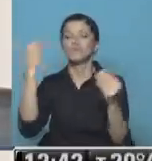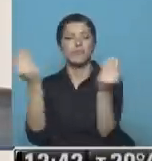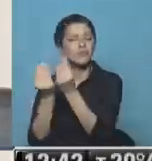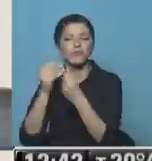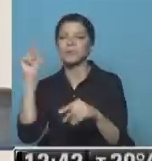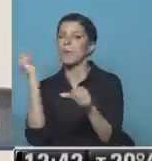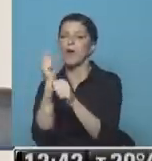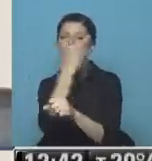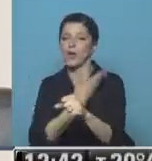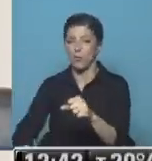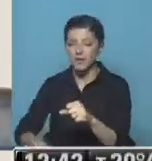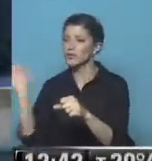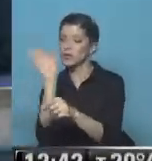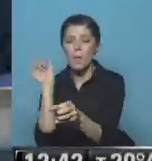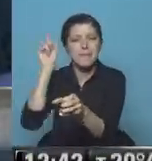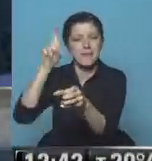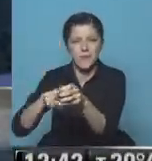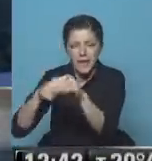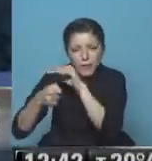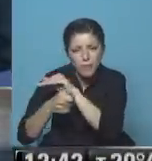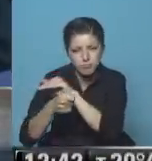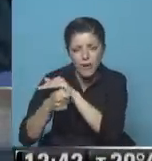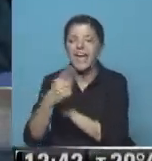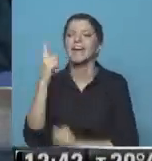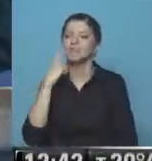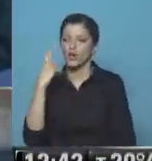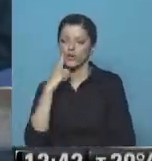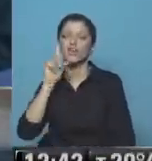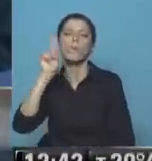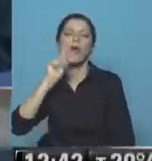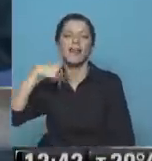en la millonaria red de corrupción conocida como La Línea.